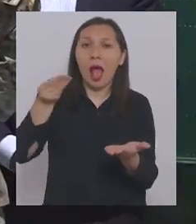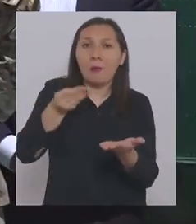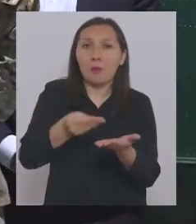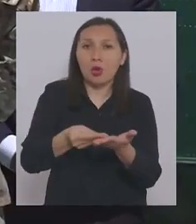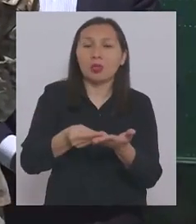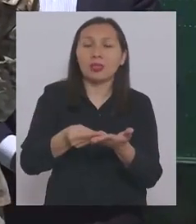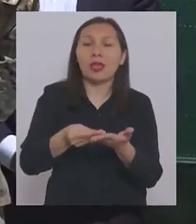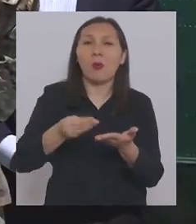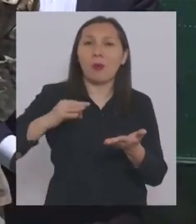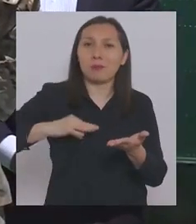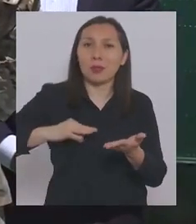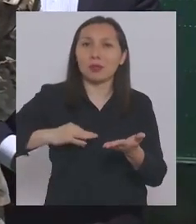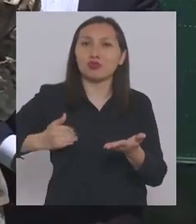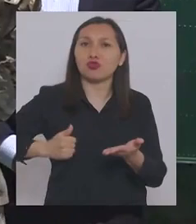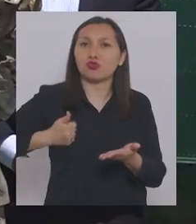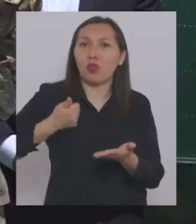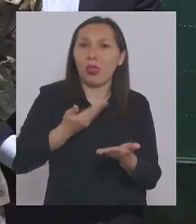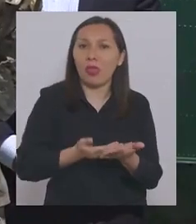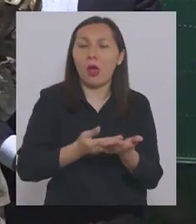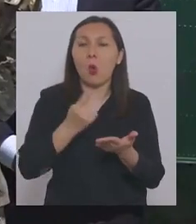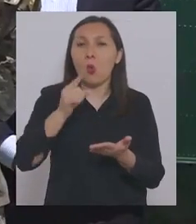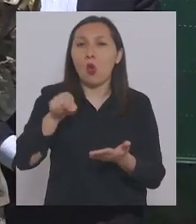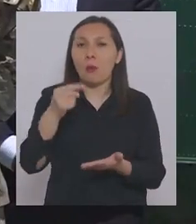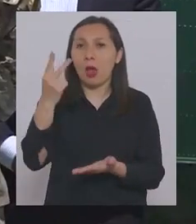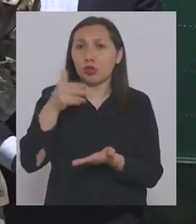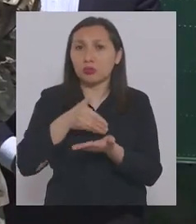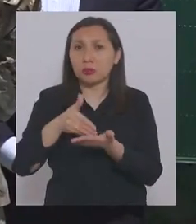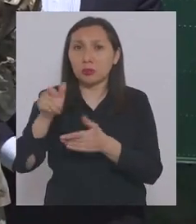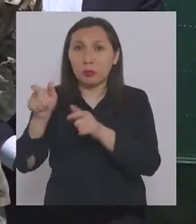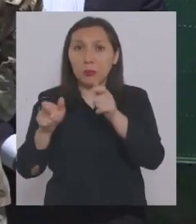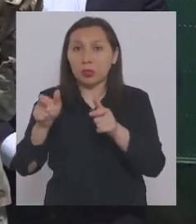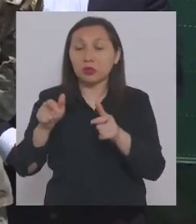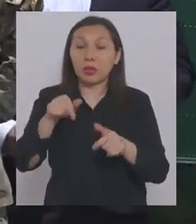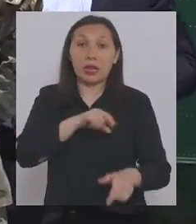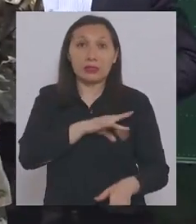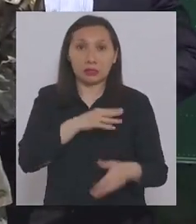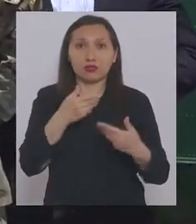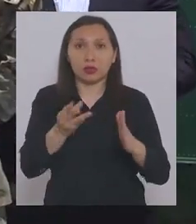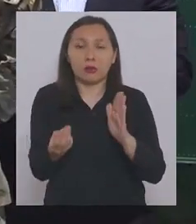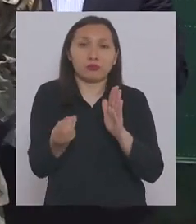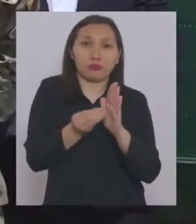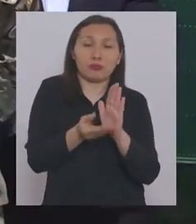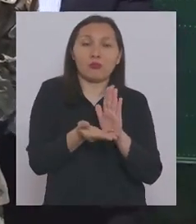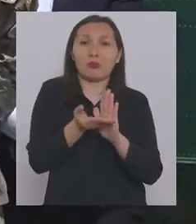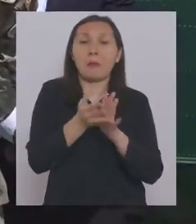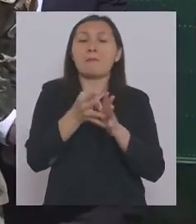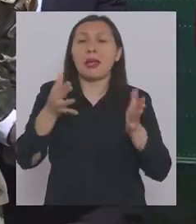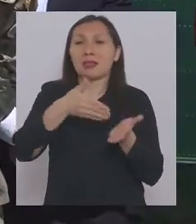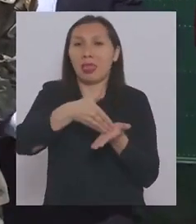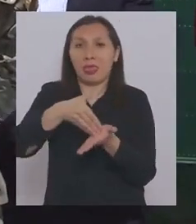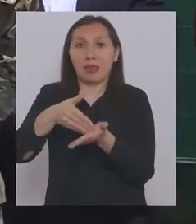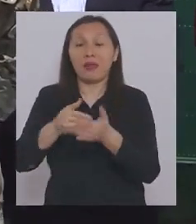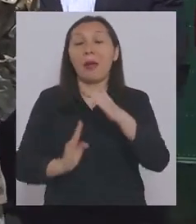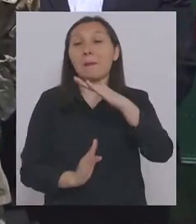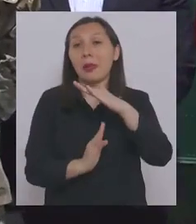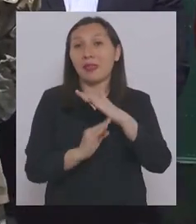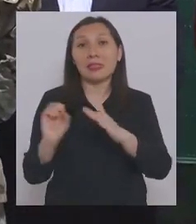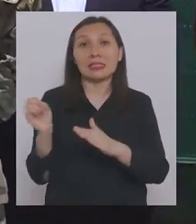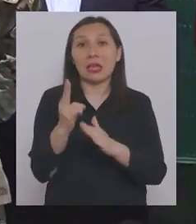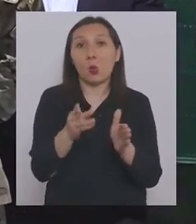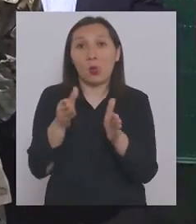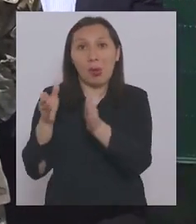solidario, beneficiando a 1,8 millones de pensionados de nuestro país, los más vulnerables. Y está pendiente la segunda